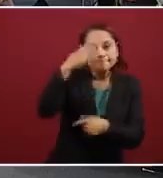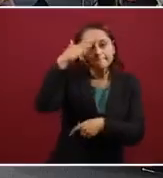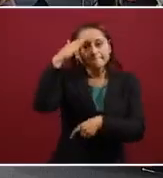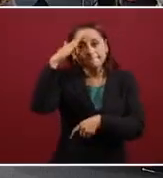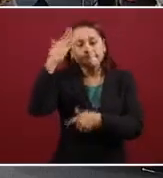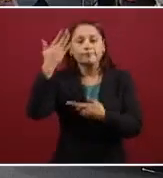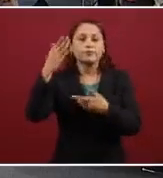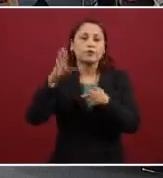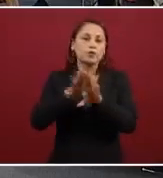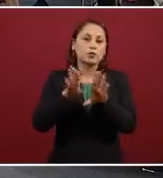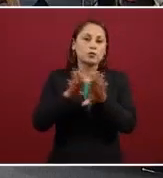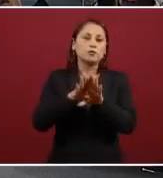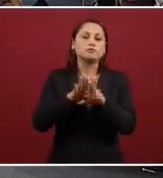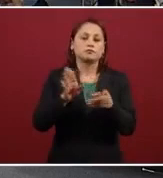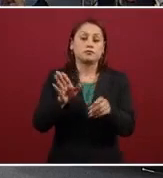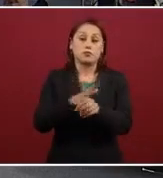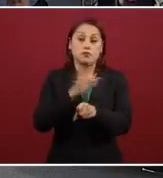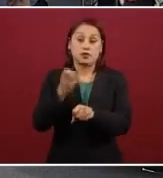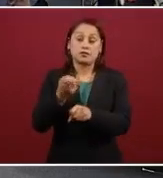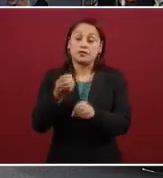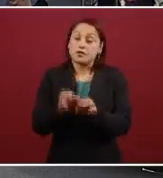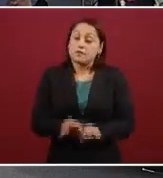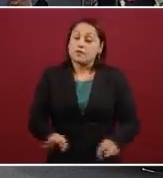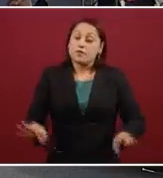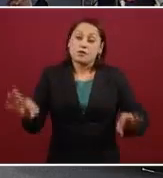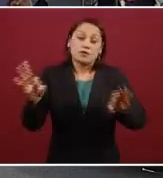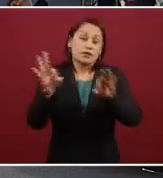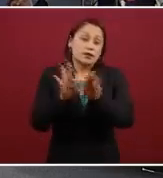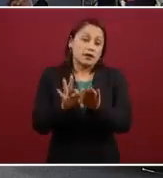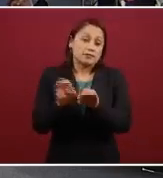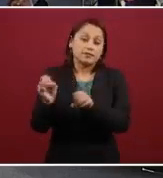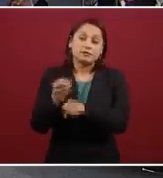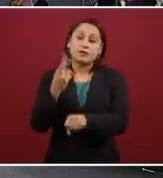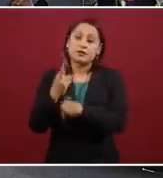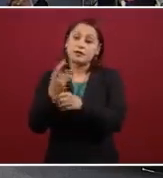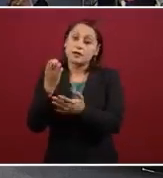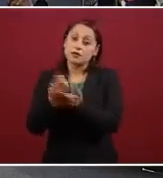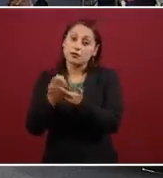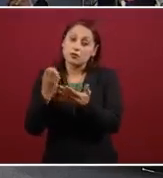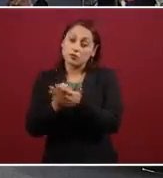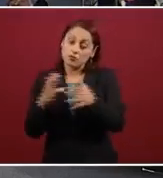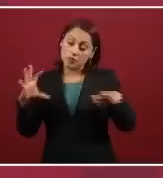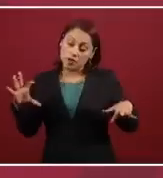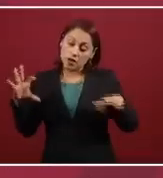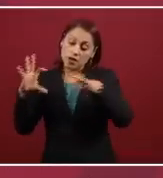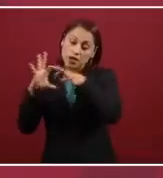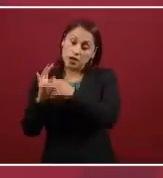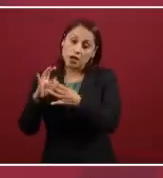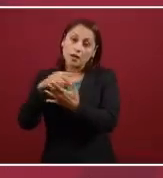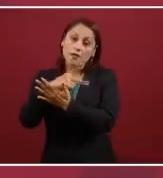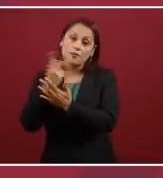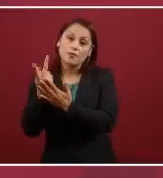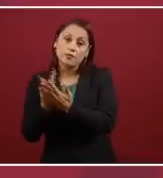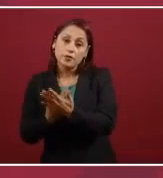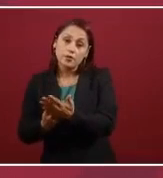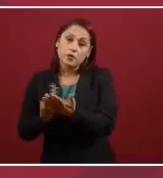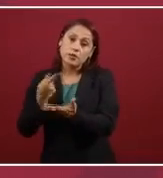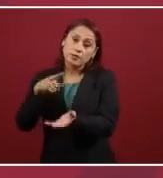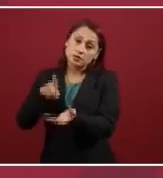importante que la Secretaría de Economía esté coordinada con programas de estímulos a la inversión, programas de estímulos